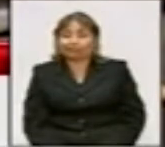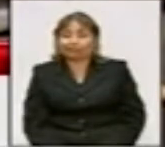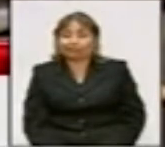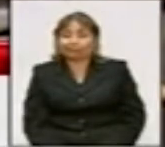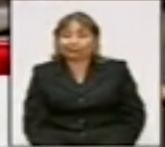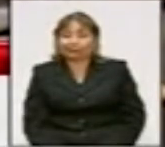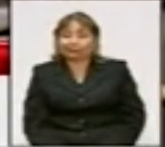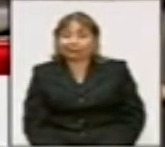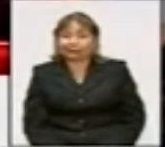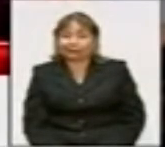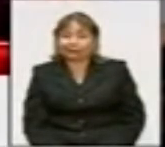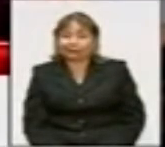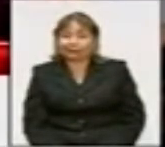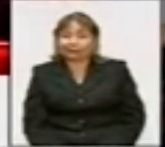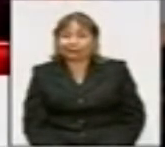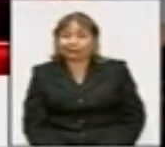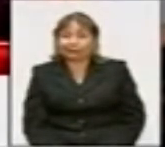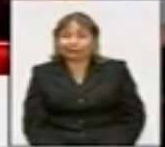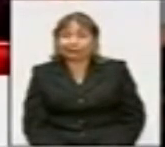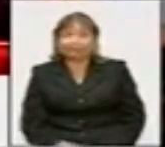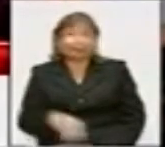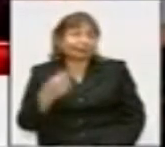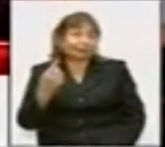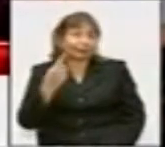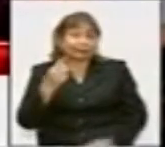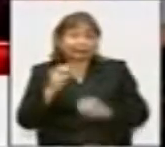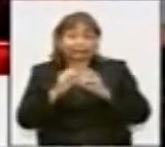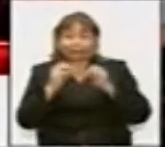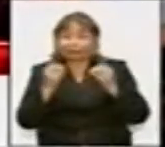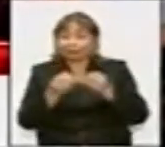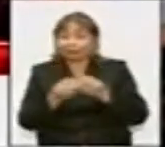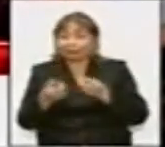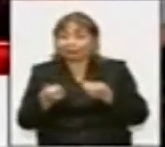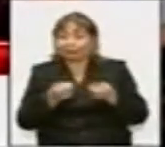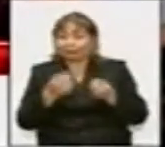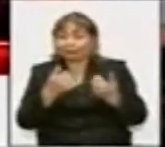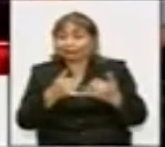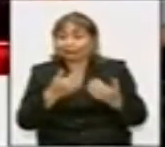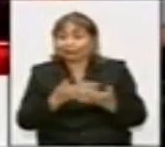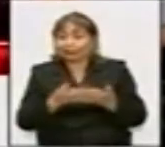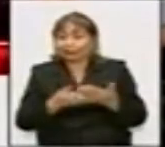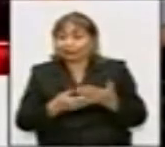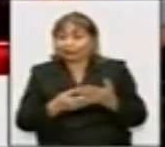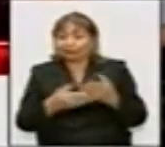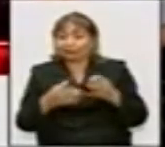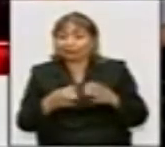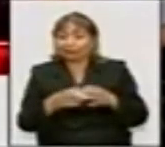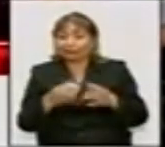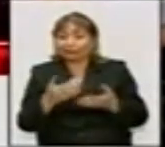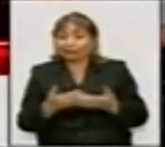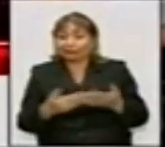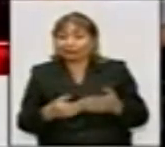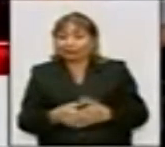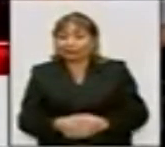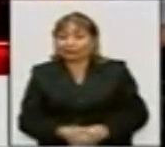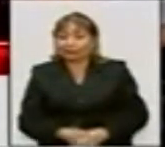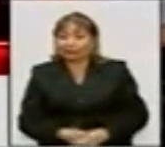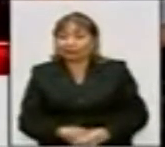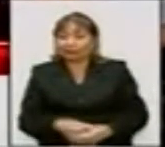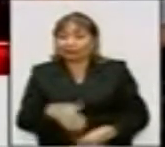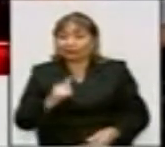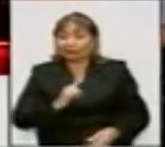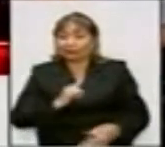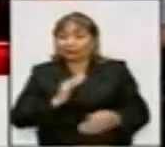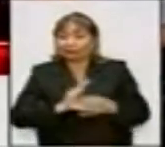el único el unión los sonidos órganos que pueden jugar en esta función de no